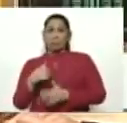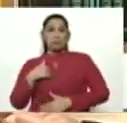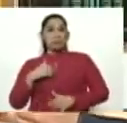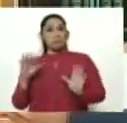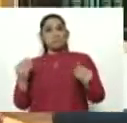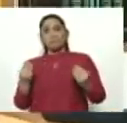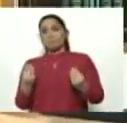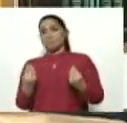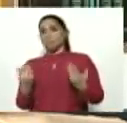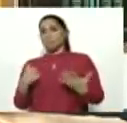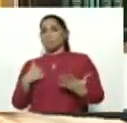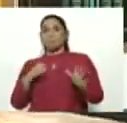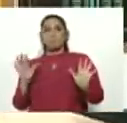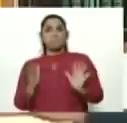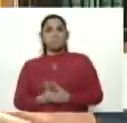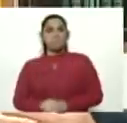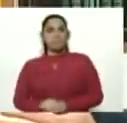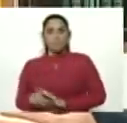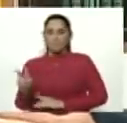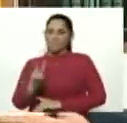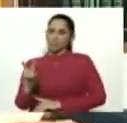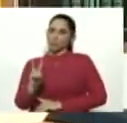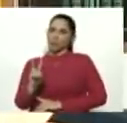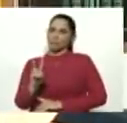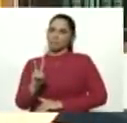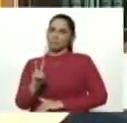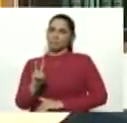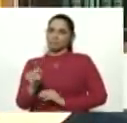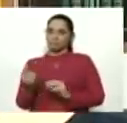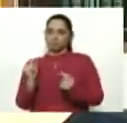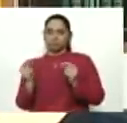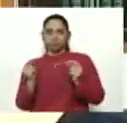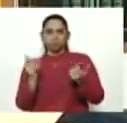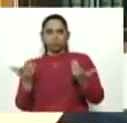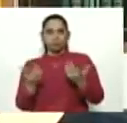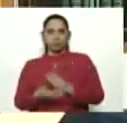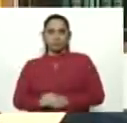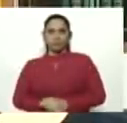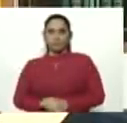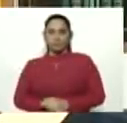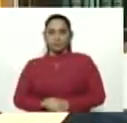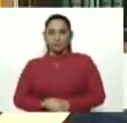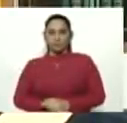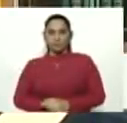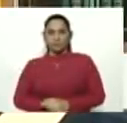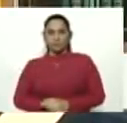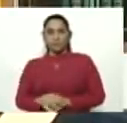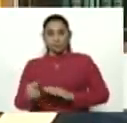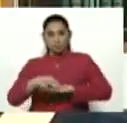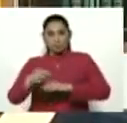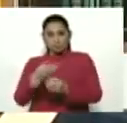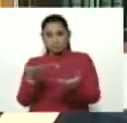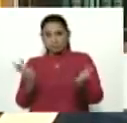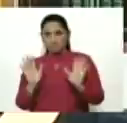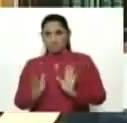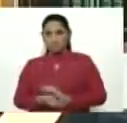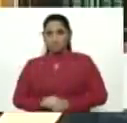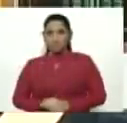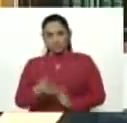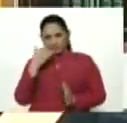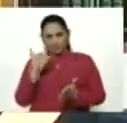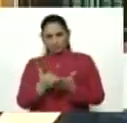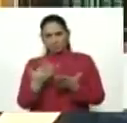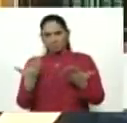y como quieran, por Venezuela. Los dejo ahí, pues. Fíjense